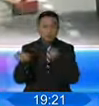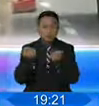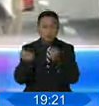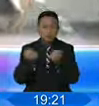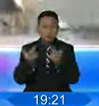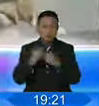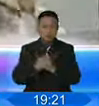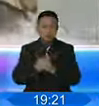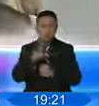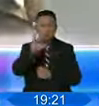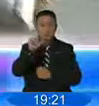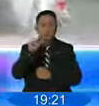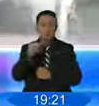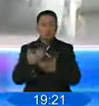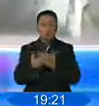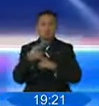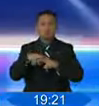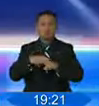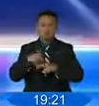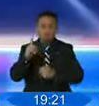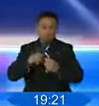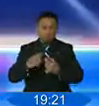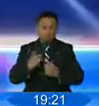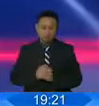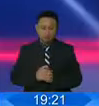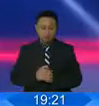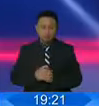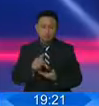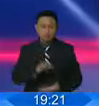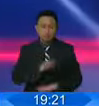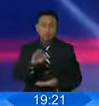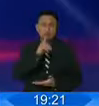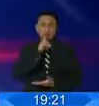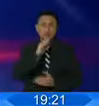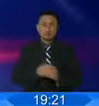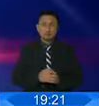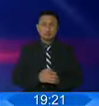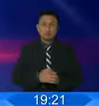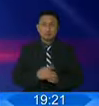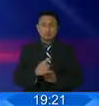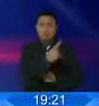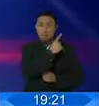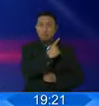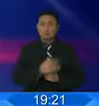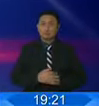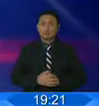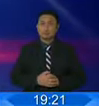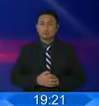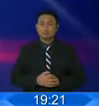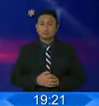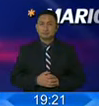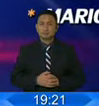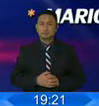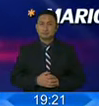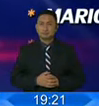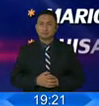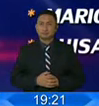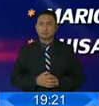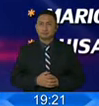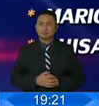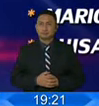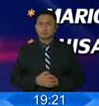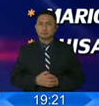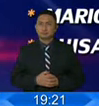regularización de más de 8.000 taxis en Quito, representada por Renata Moreno por el Movimiento Vive, Marco Ponce por el Movimiento